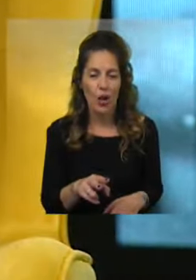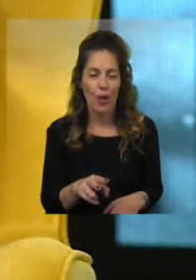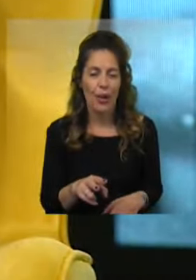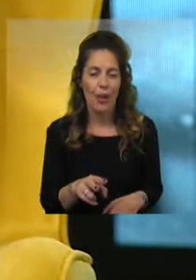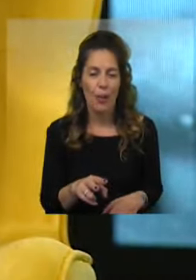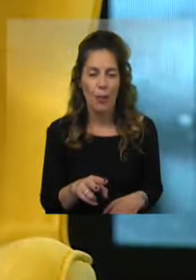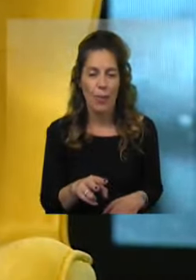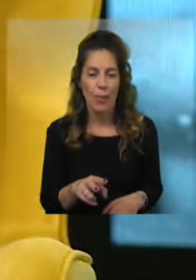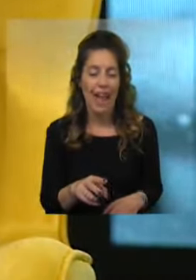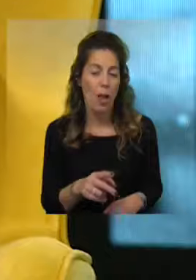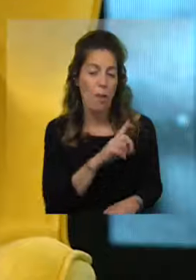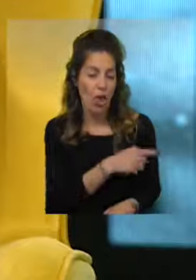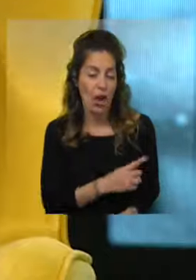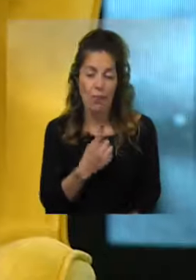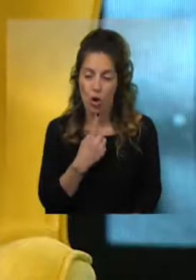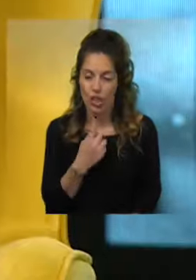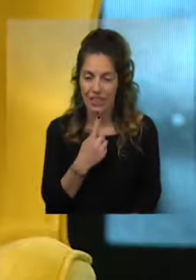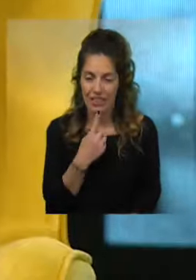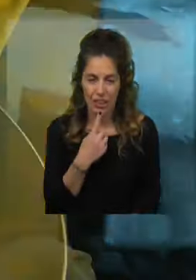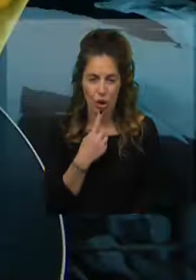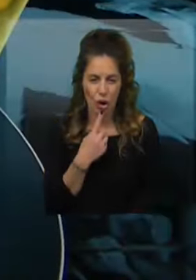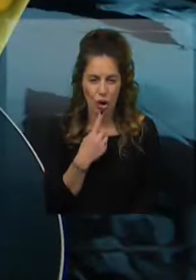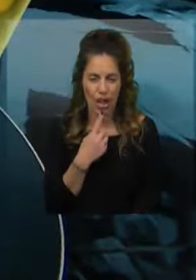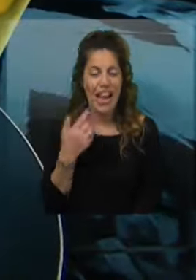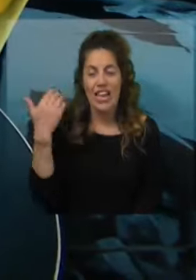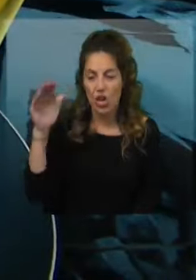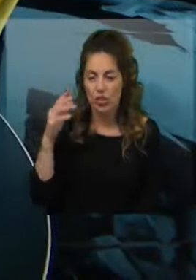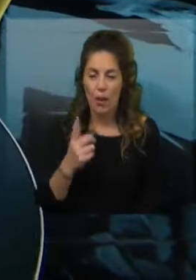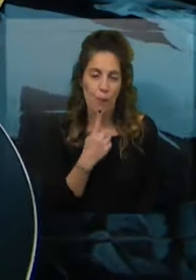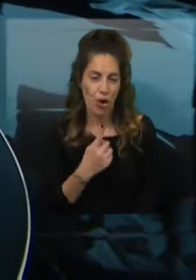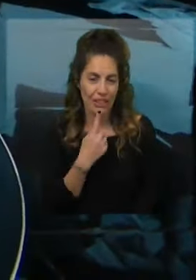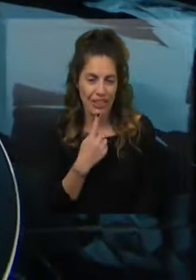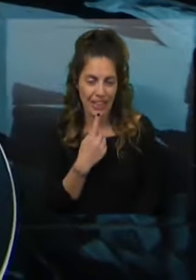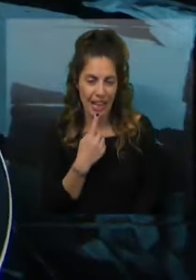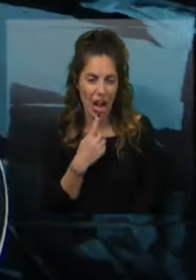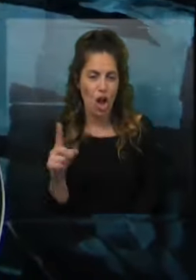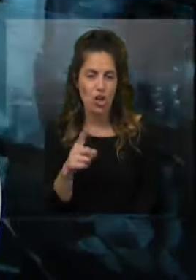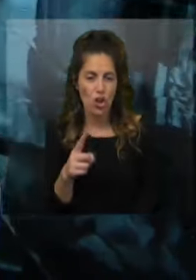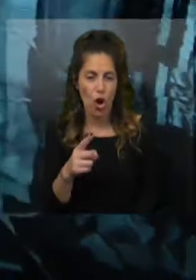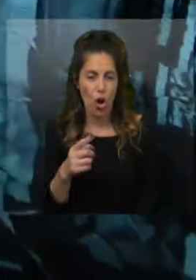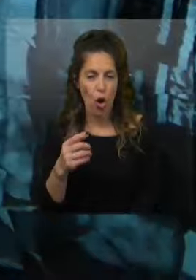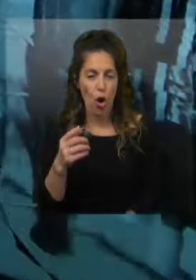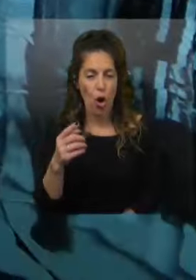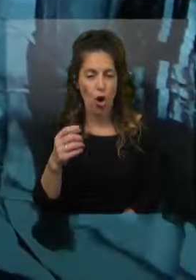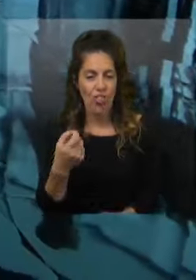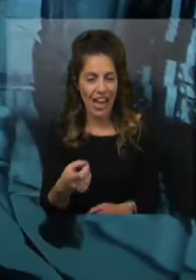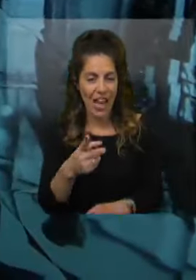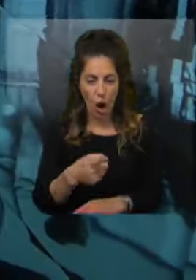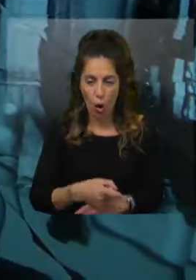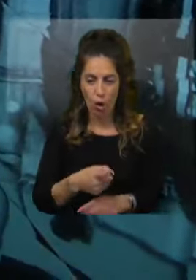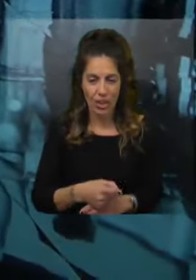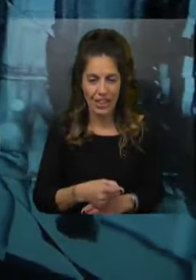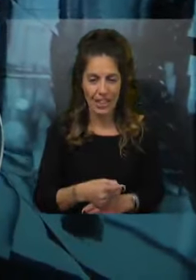poder político en realidad las autoridades políticas no No bajan la orden también de bueno